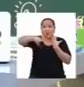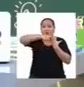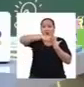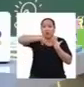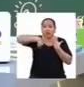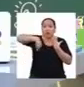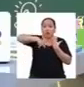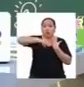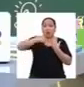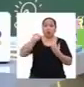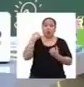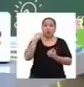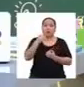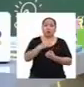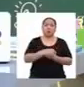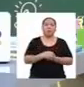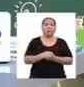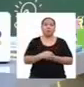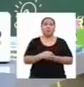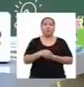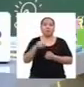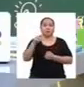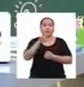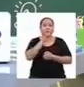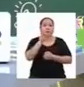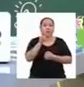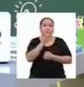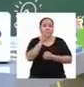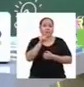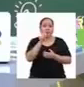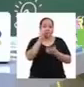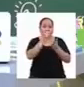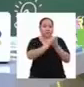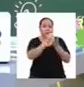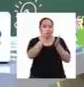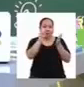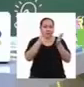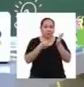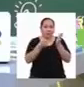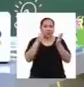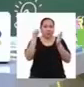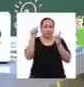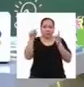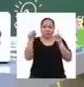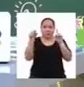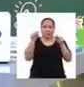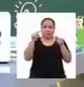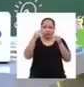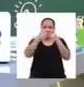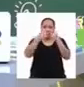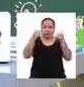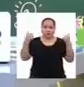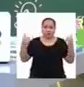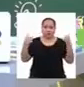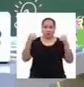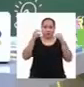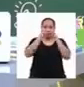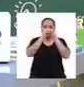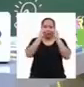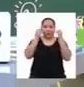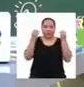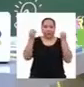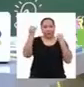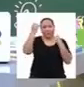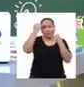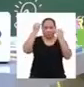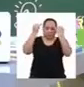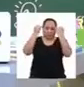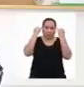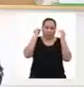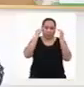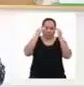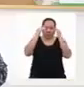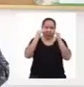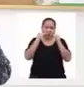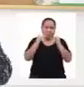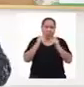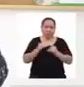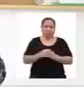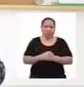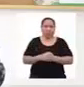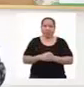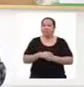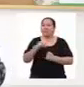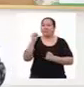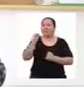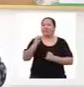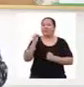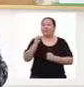ha utilizado los recursos ortográficos de puntuación para separar expresiones, ideas y párrafos.